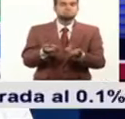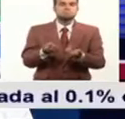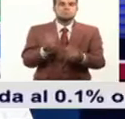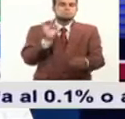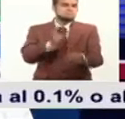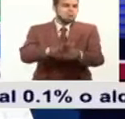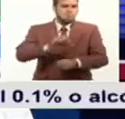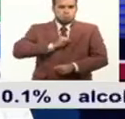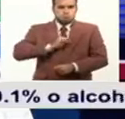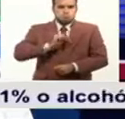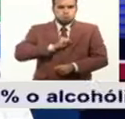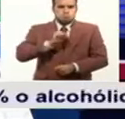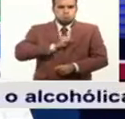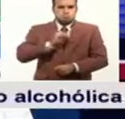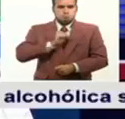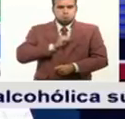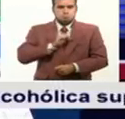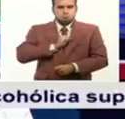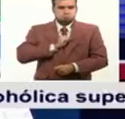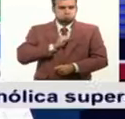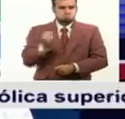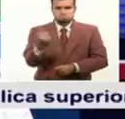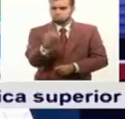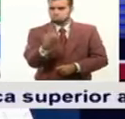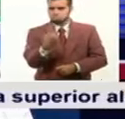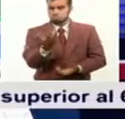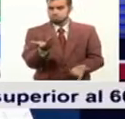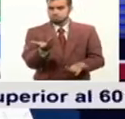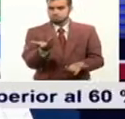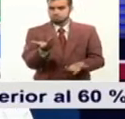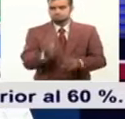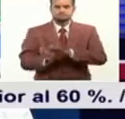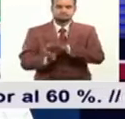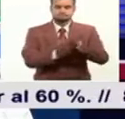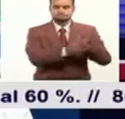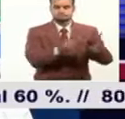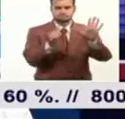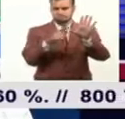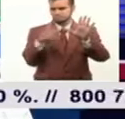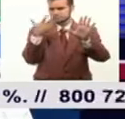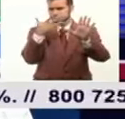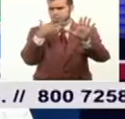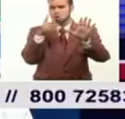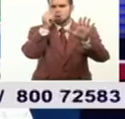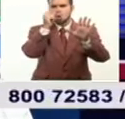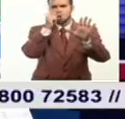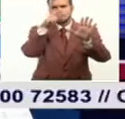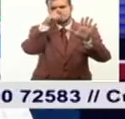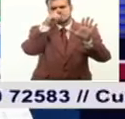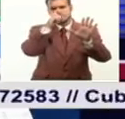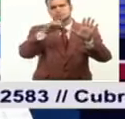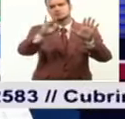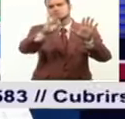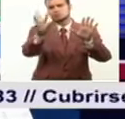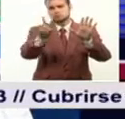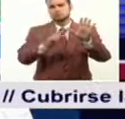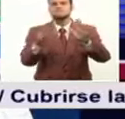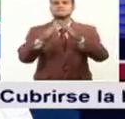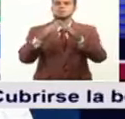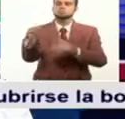y sudoración. Fallece un paciente de 72 años de edad del municipio San Miguel del